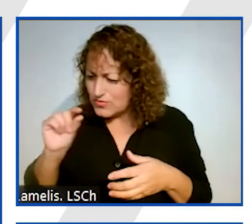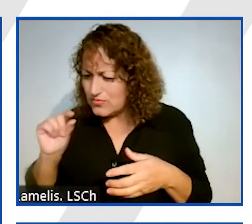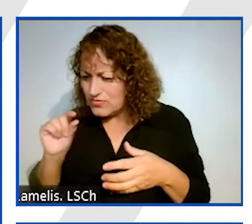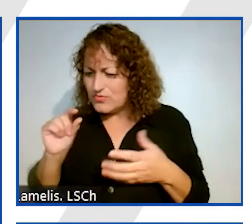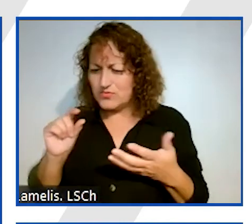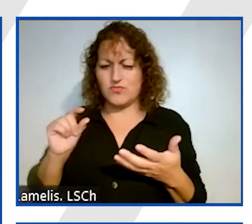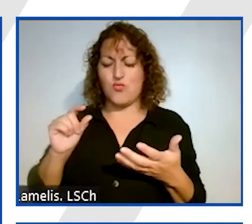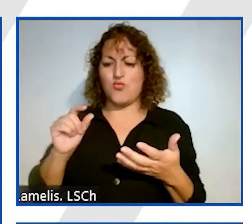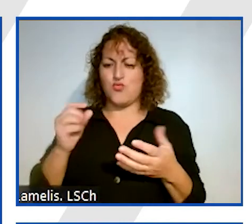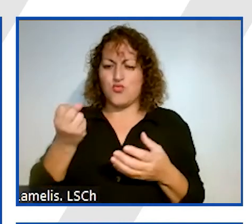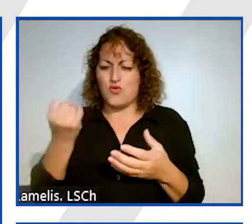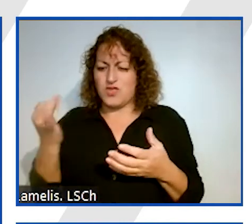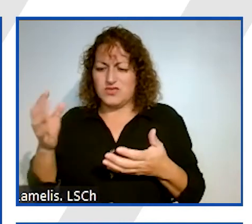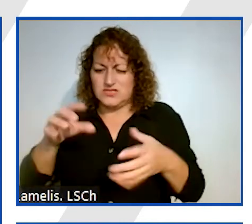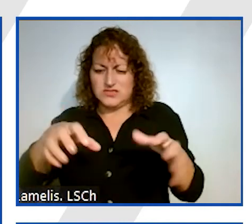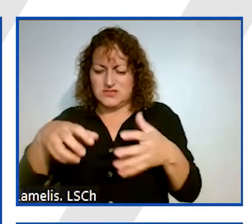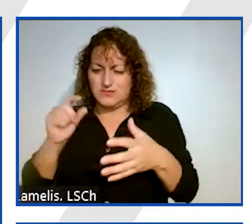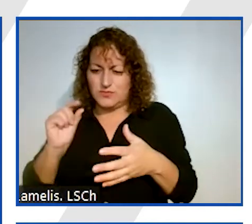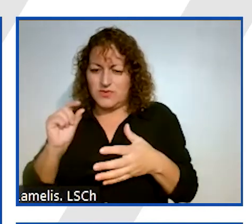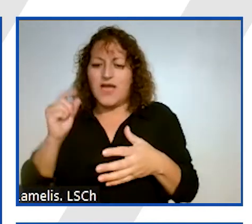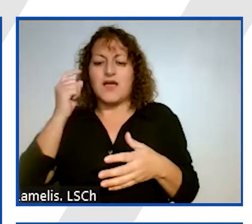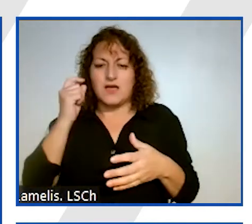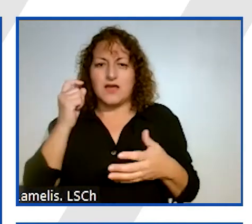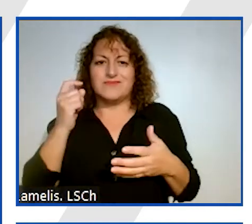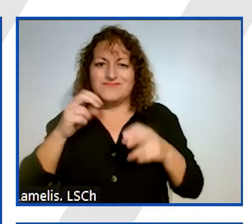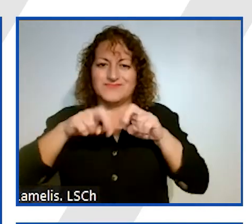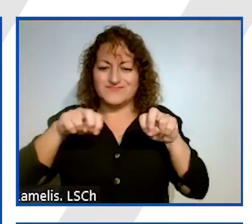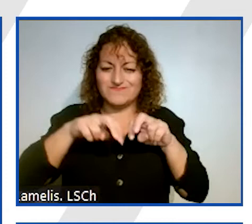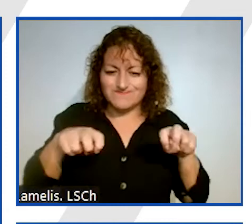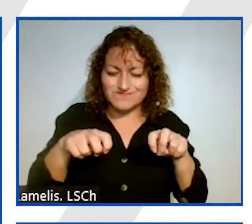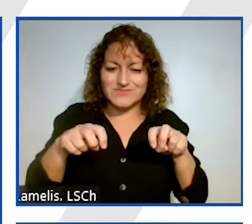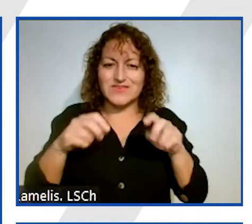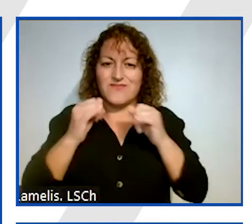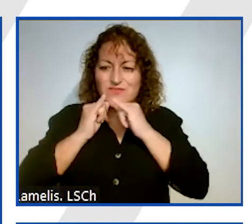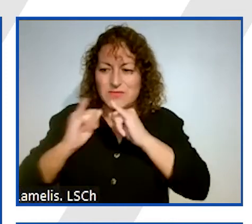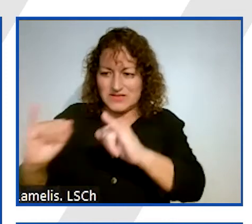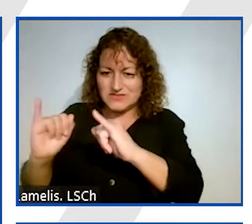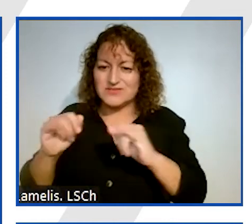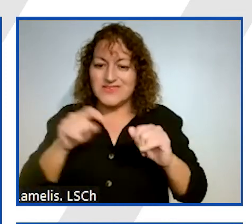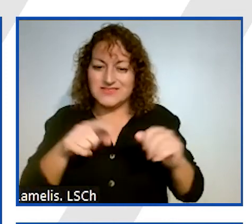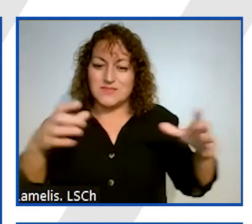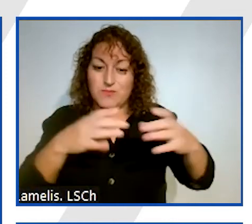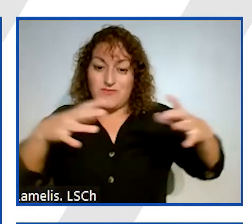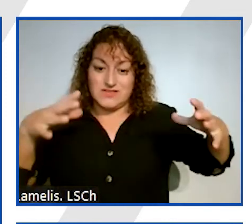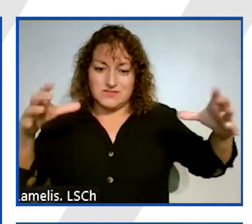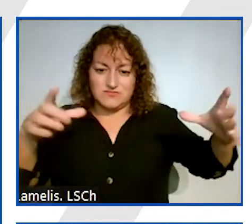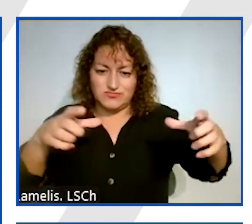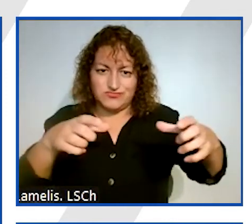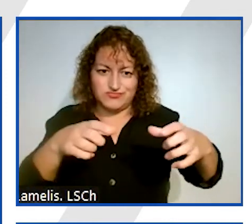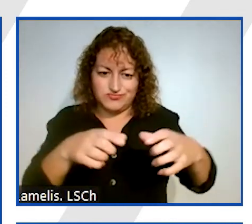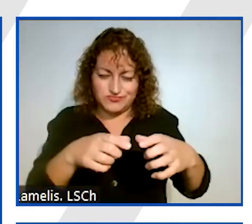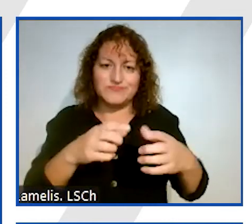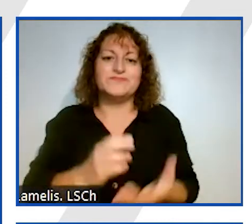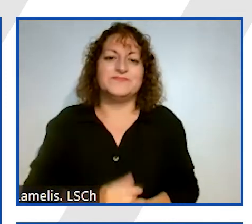de conocimiento en una especie en particular, podemos avanzar en las evaluaciones. Cuando hay especies que son de una